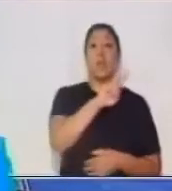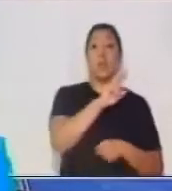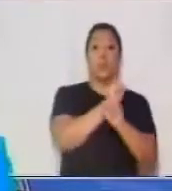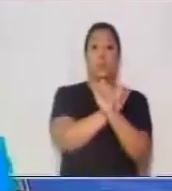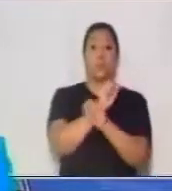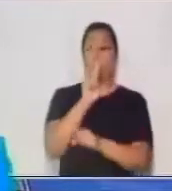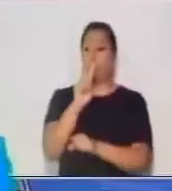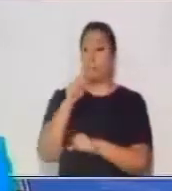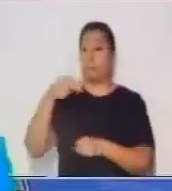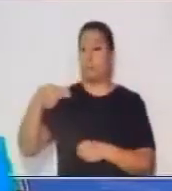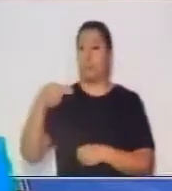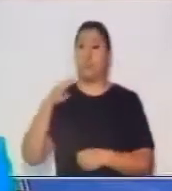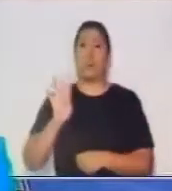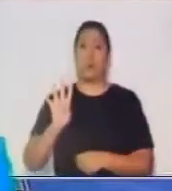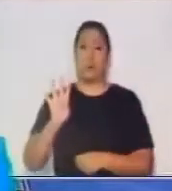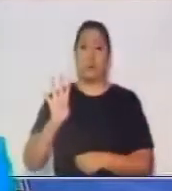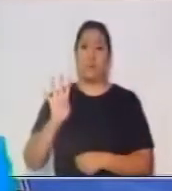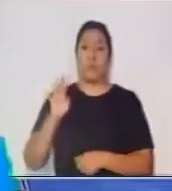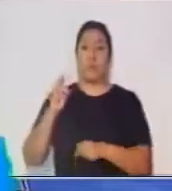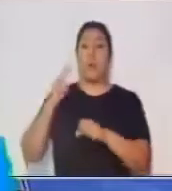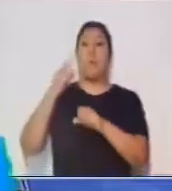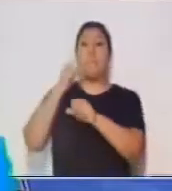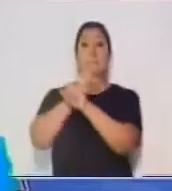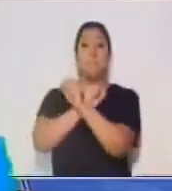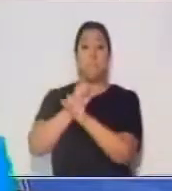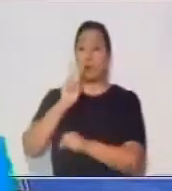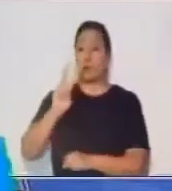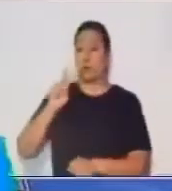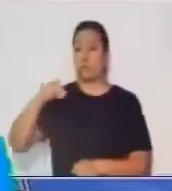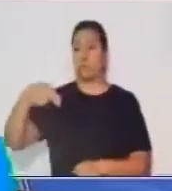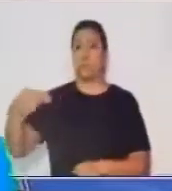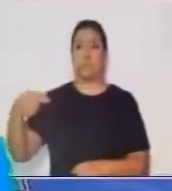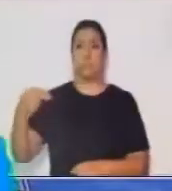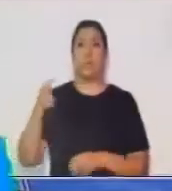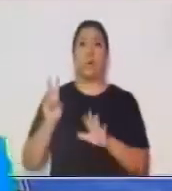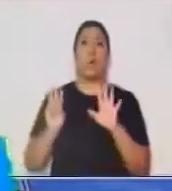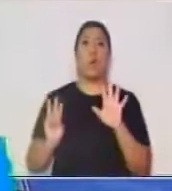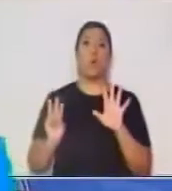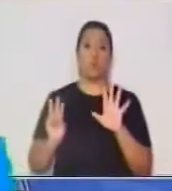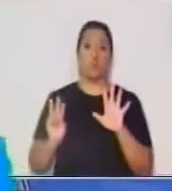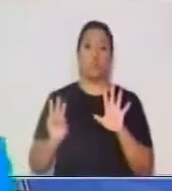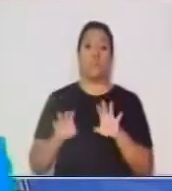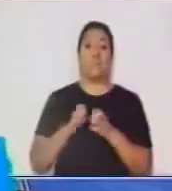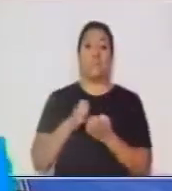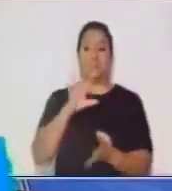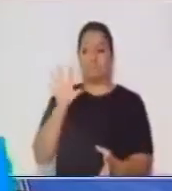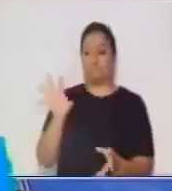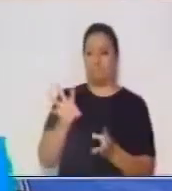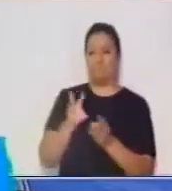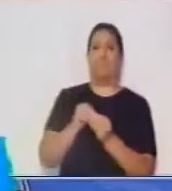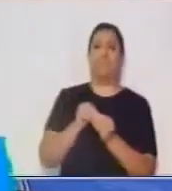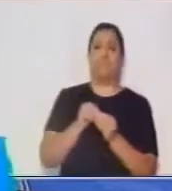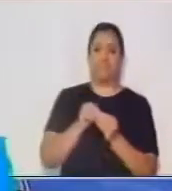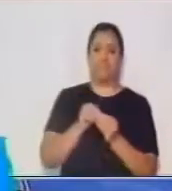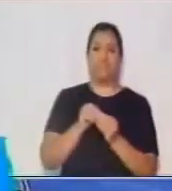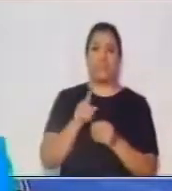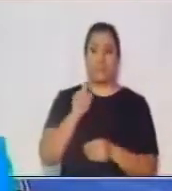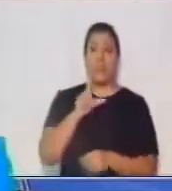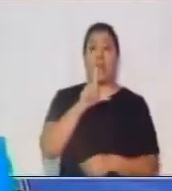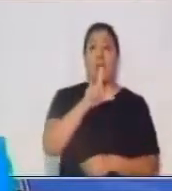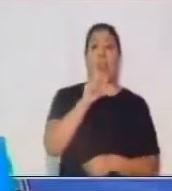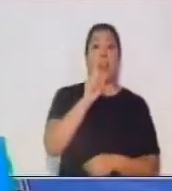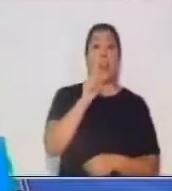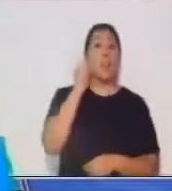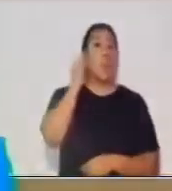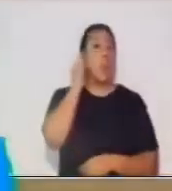Presenta Eres Bárbara, porque tienes la habilidad para enfrentar cualquier reto. Lady Speed Team 24-7 Pro 5,